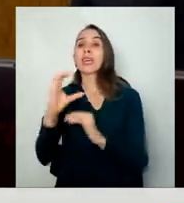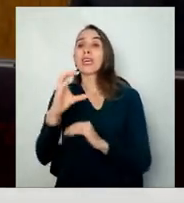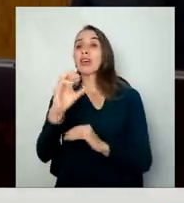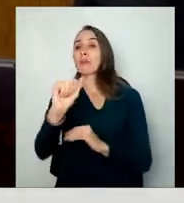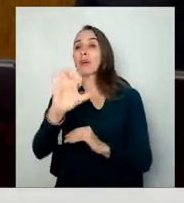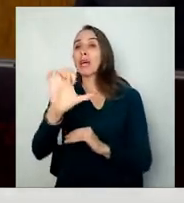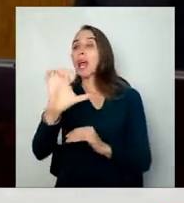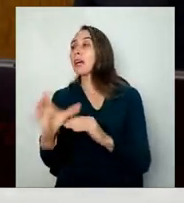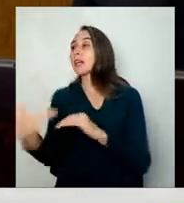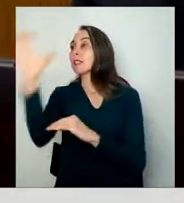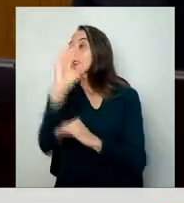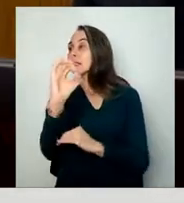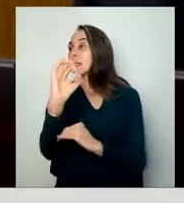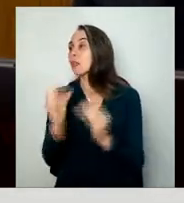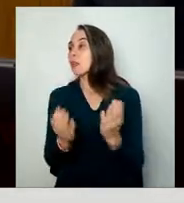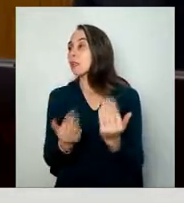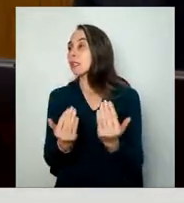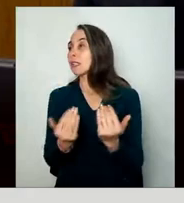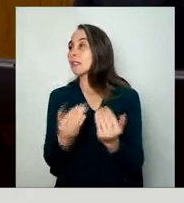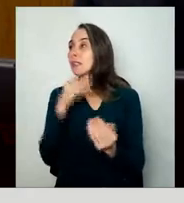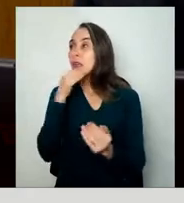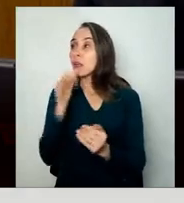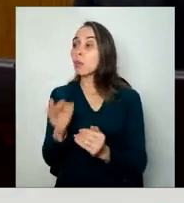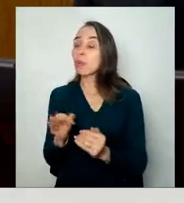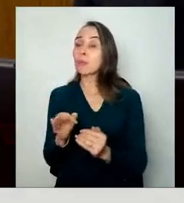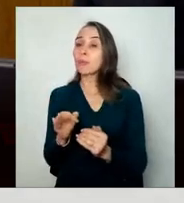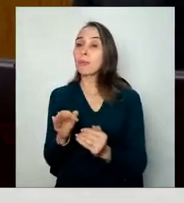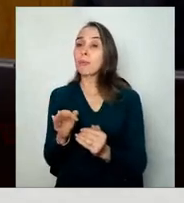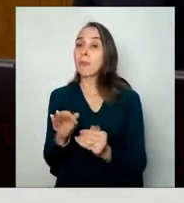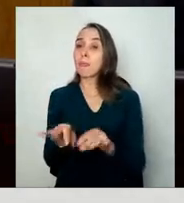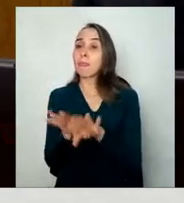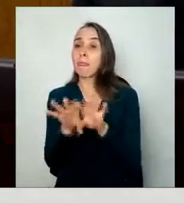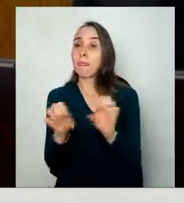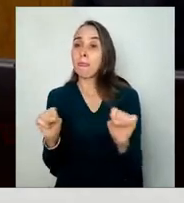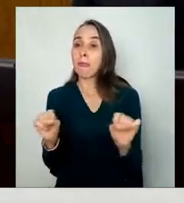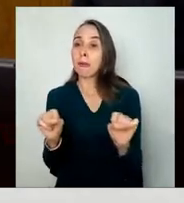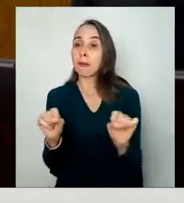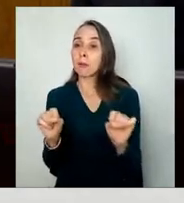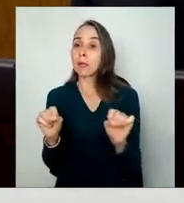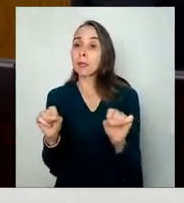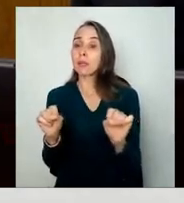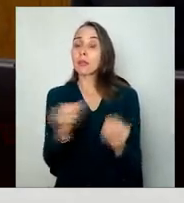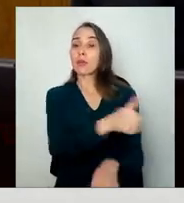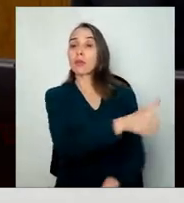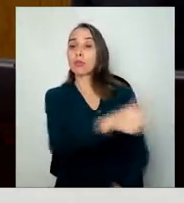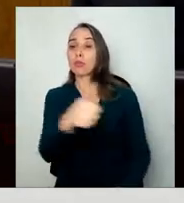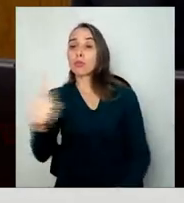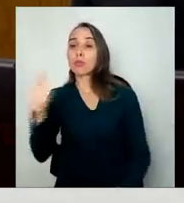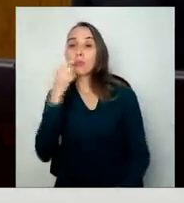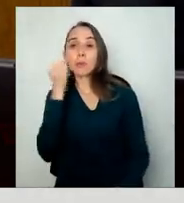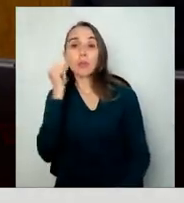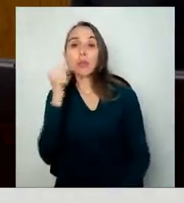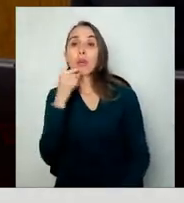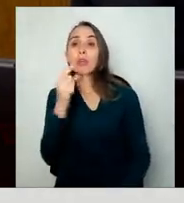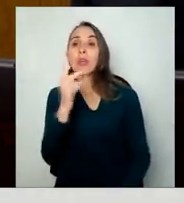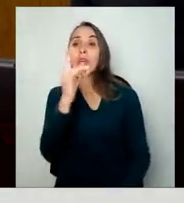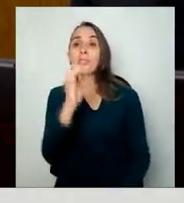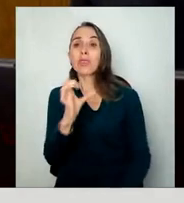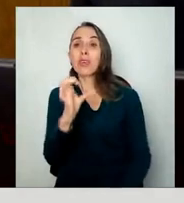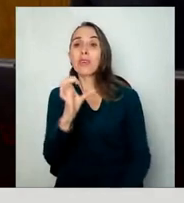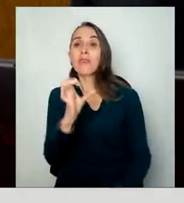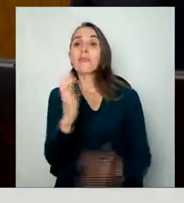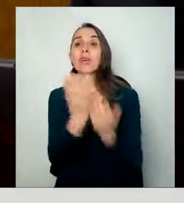eso es necesario recalcar que debe haber un acuerdo entre todos y todas cuando hablamos de la condonación de la deuda educativa